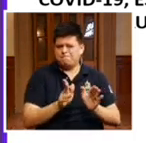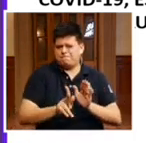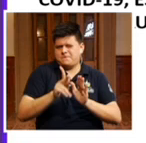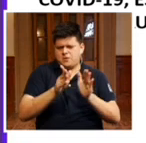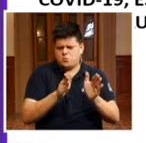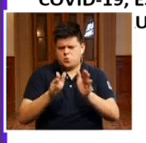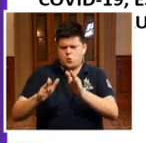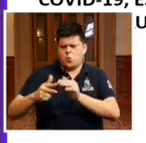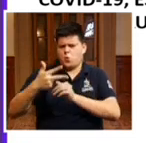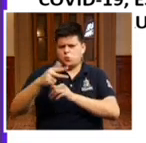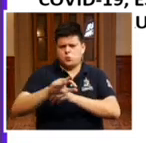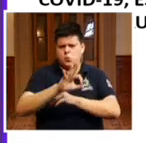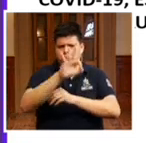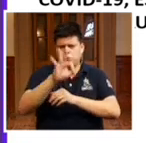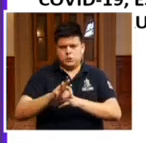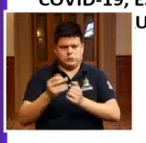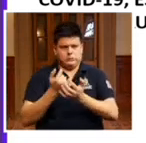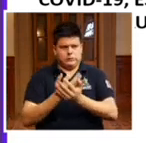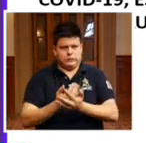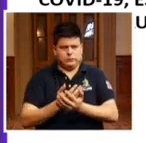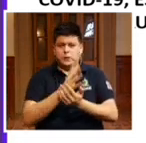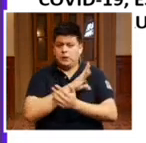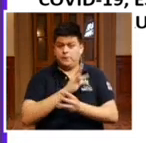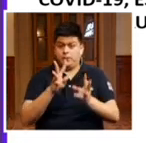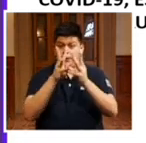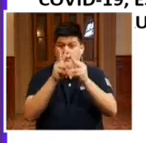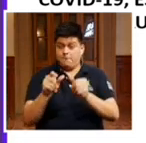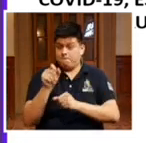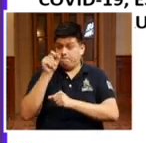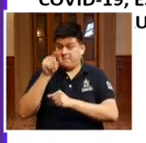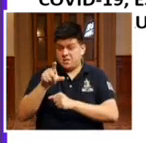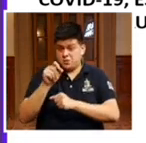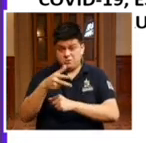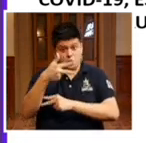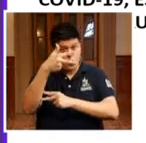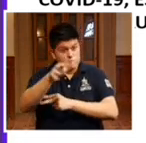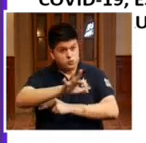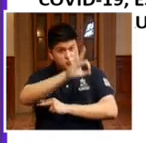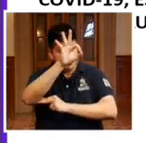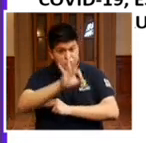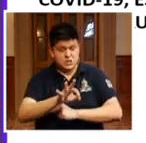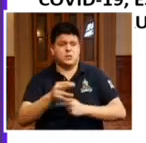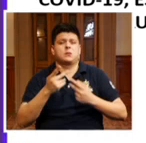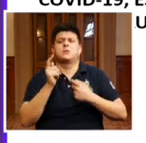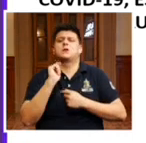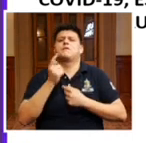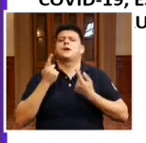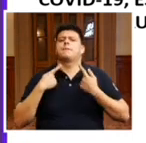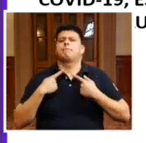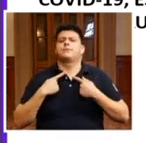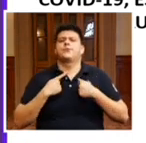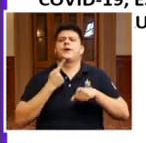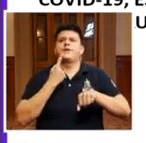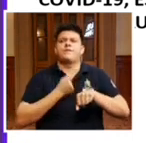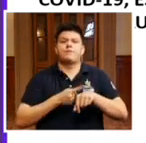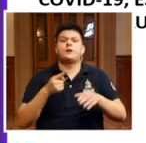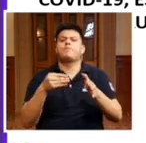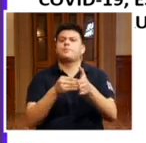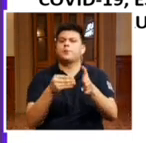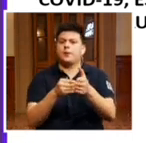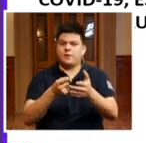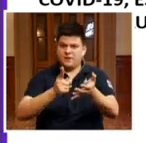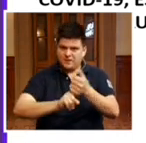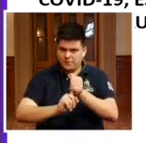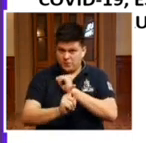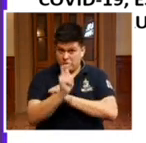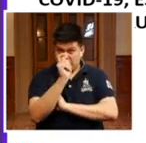que está en proceso de recuperación, y ese justamente 8% son las personas que tienen la enfermedad activa, es decir,